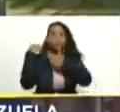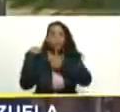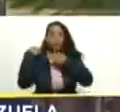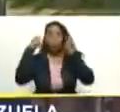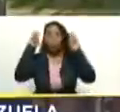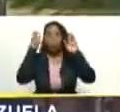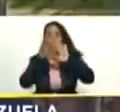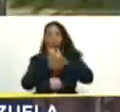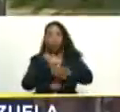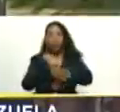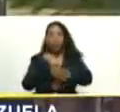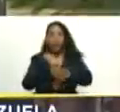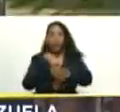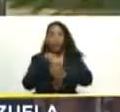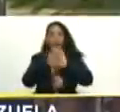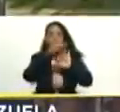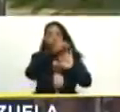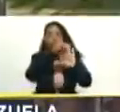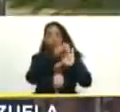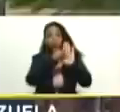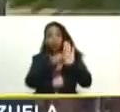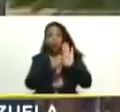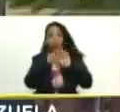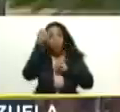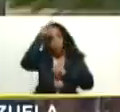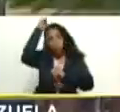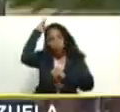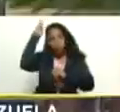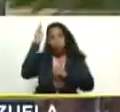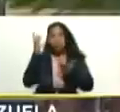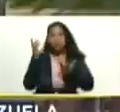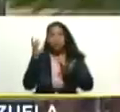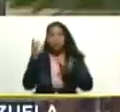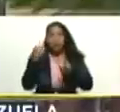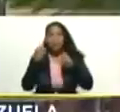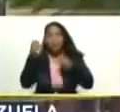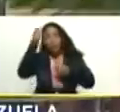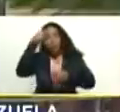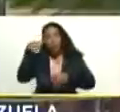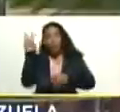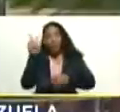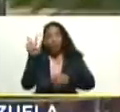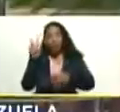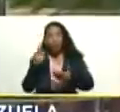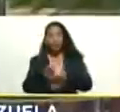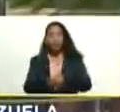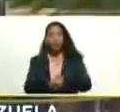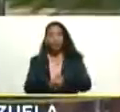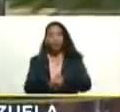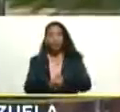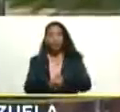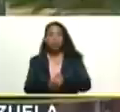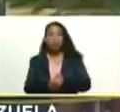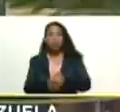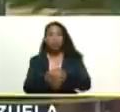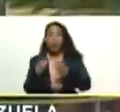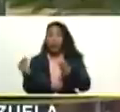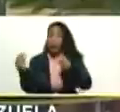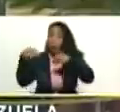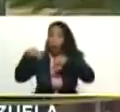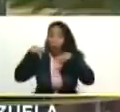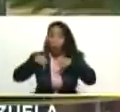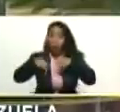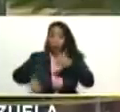Estatuto de Roma en aras del pueblo de Venezuela. Asimismo, el acuerdo que acabamos